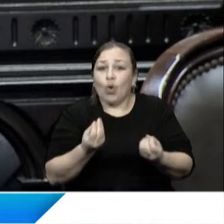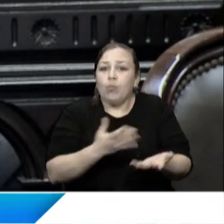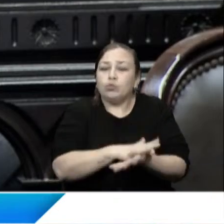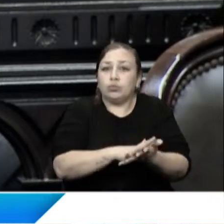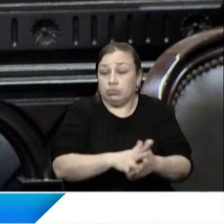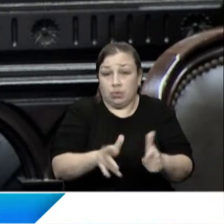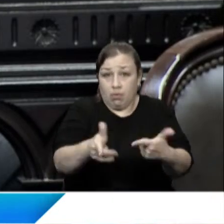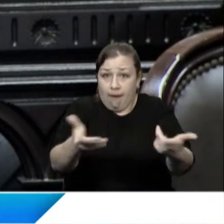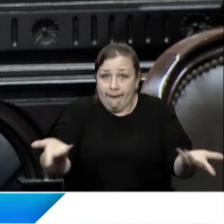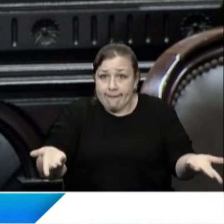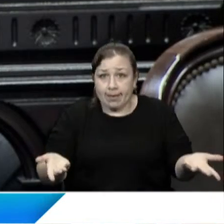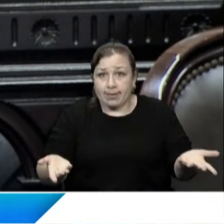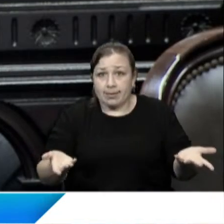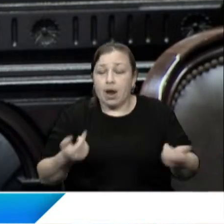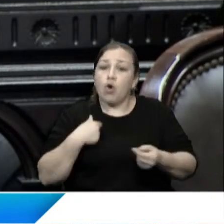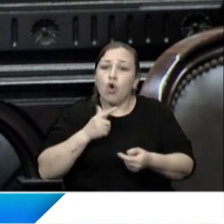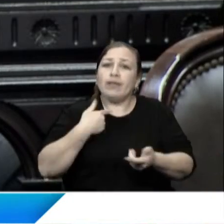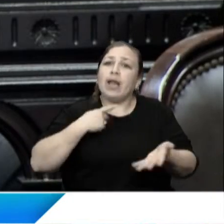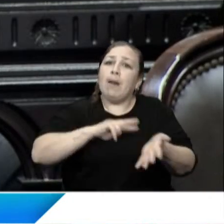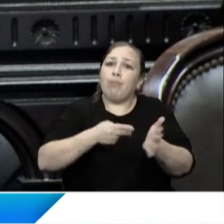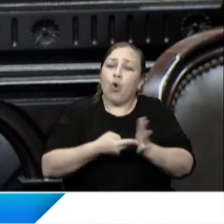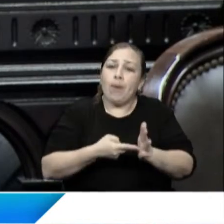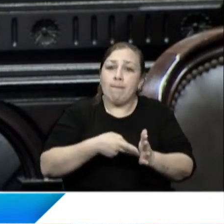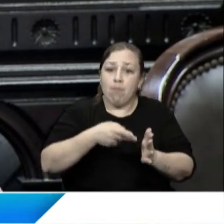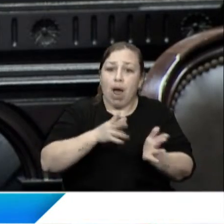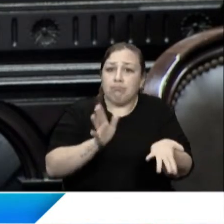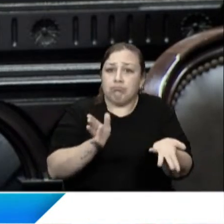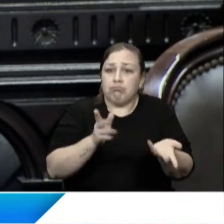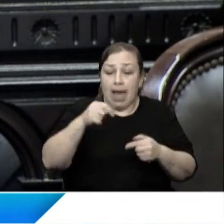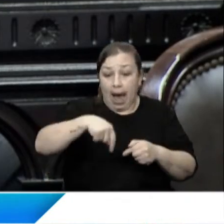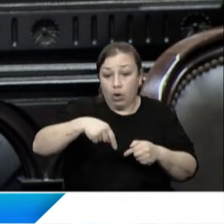Entonces, nosotros no tenemos problema, viene el presupuesto ahora.